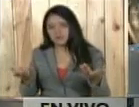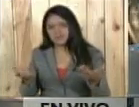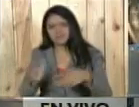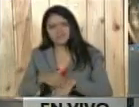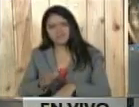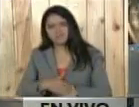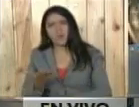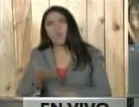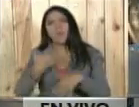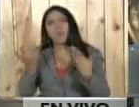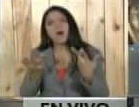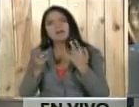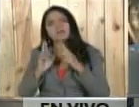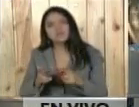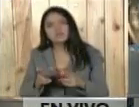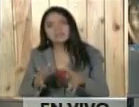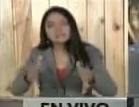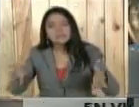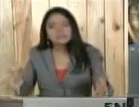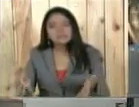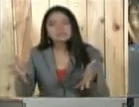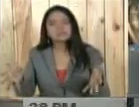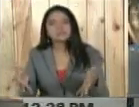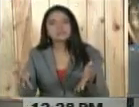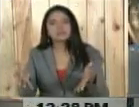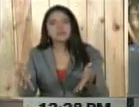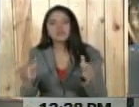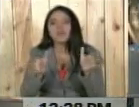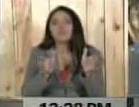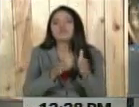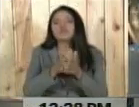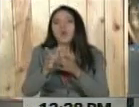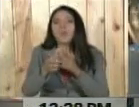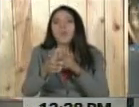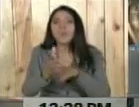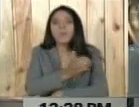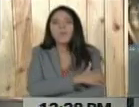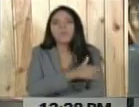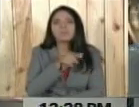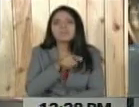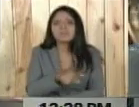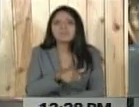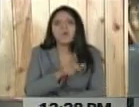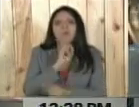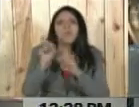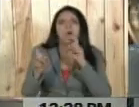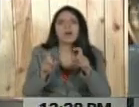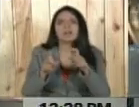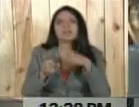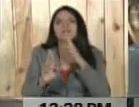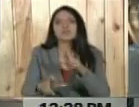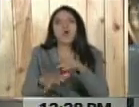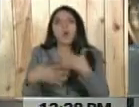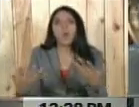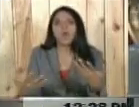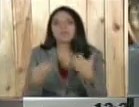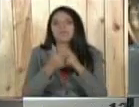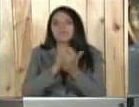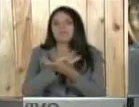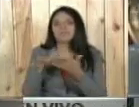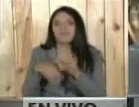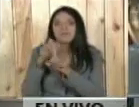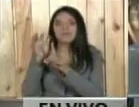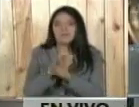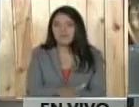¿cuál es el resultado de cultivar el odio y la intolerancia en una posición política? Su resultado es la violencia, la exclusión